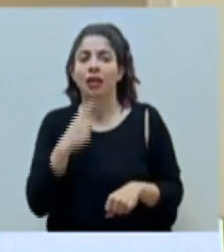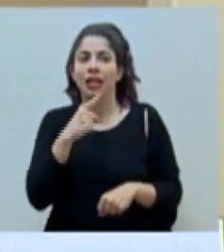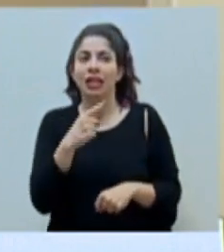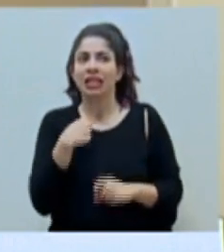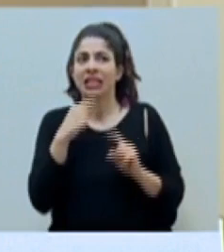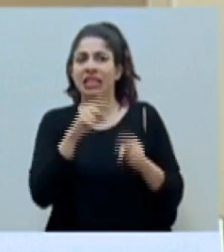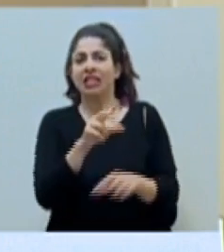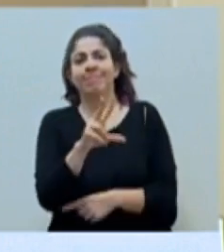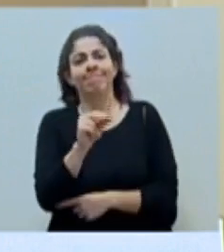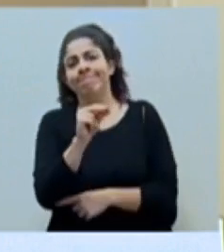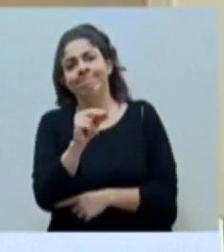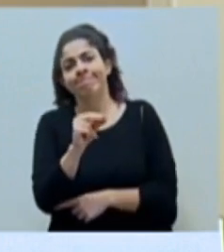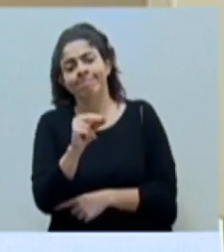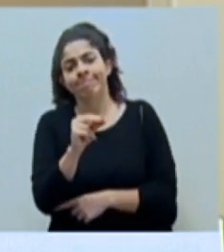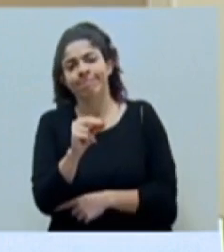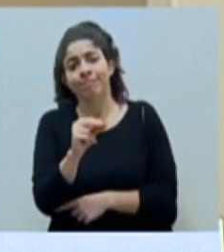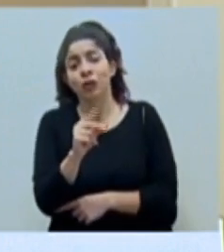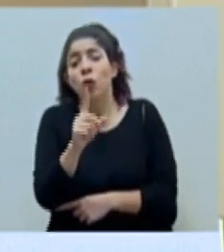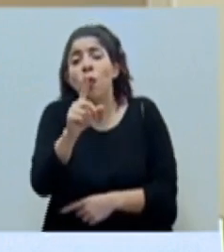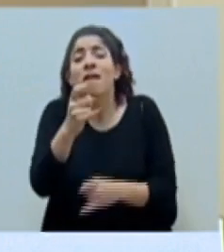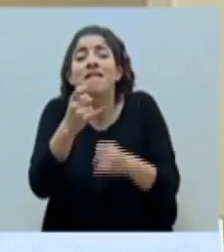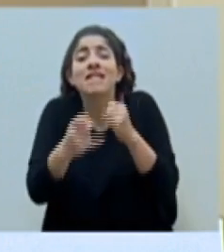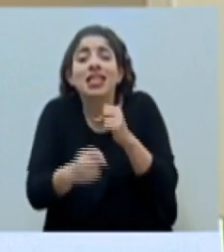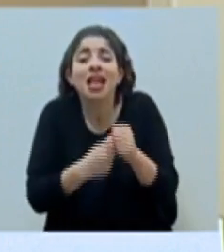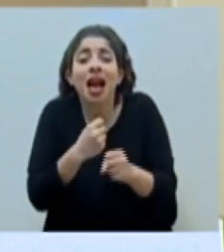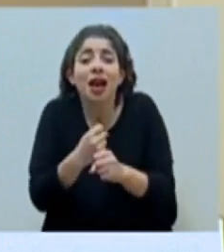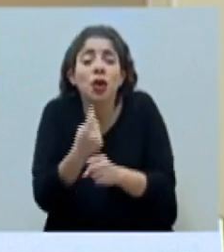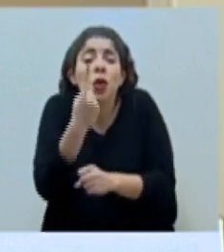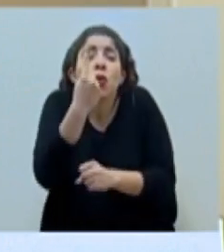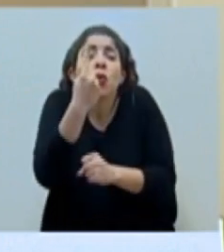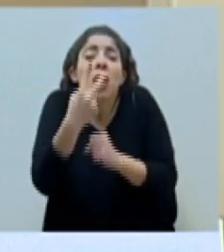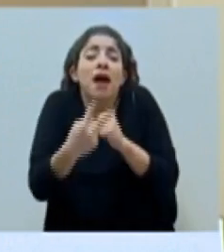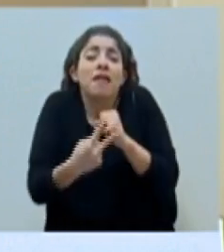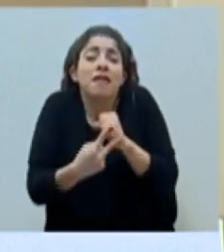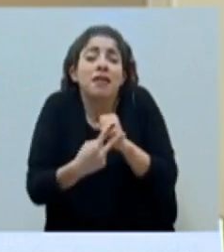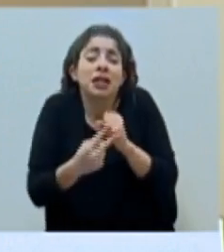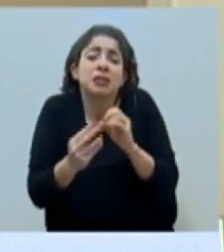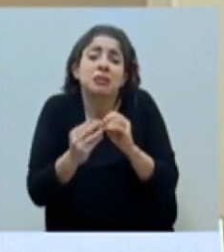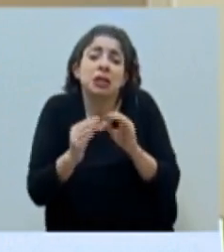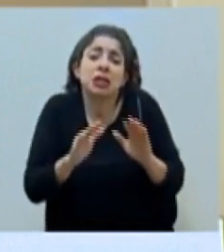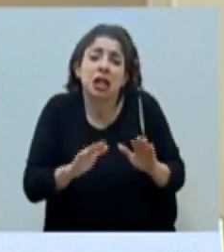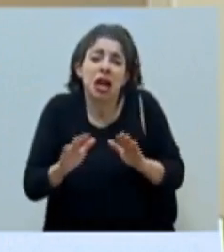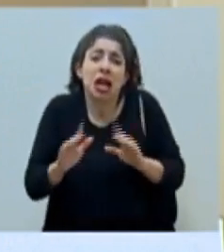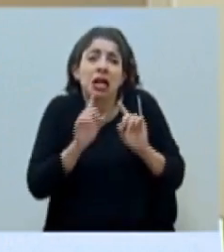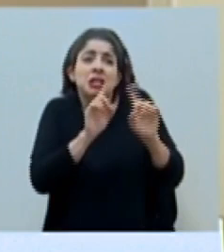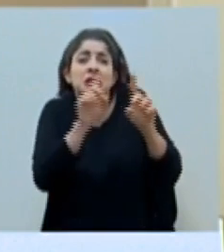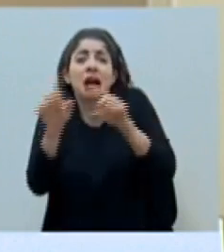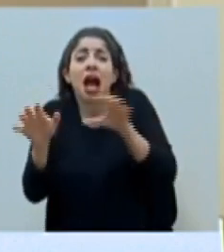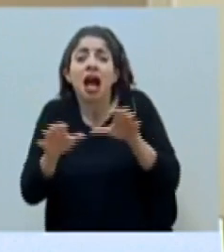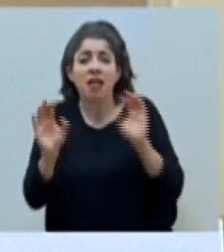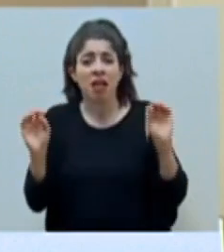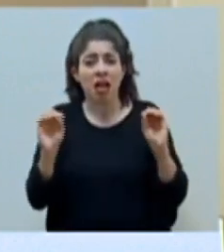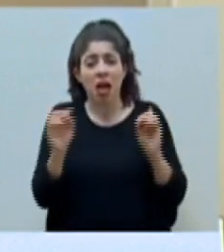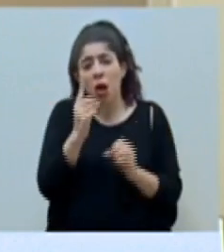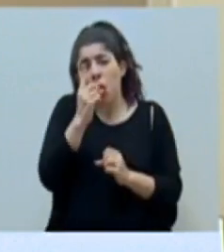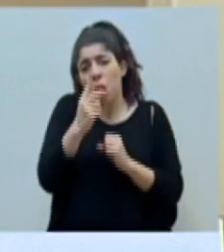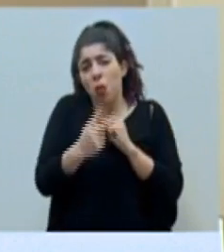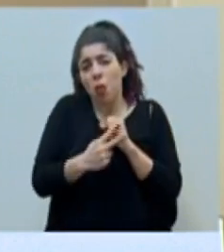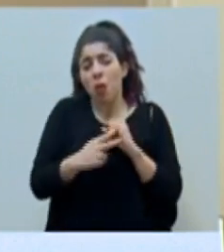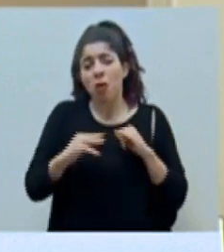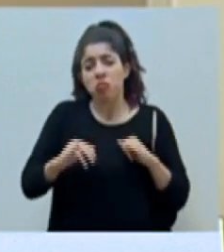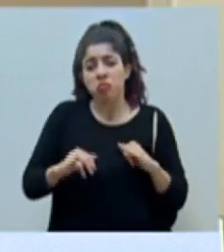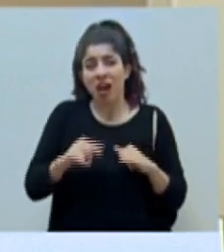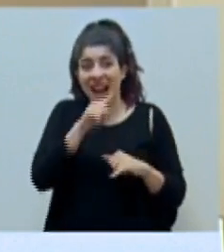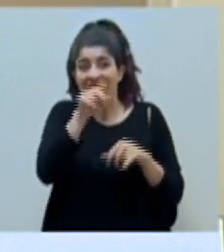a esto. Miren, con un fin de año en que estemos un poquito más tranquilos y no participemos en esas actividades